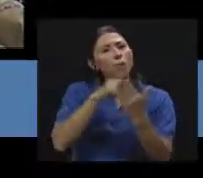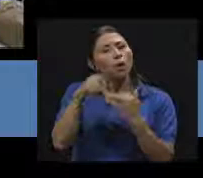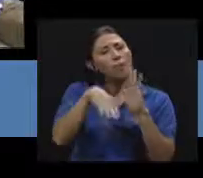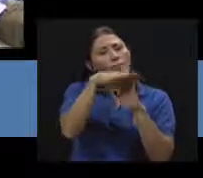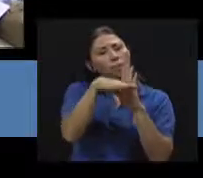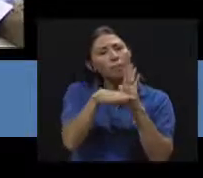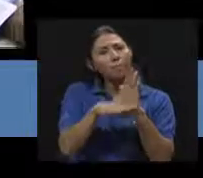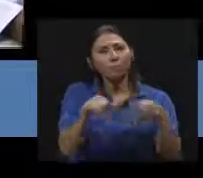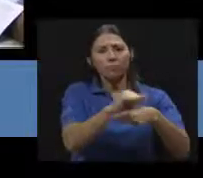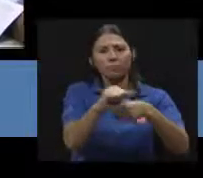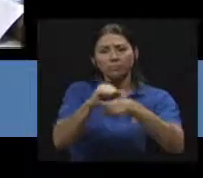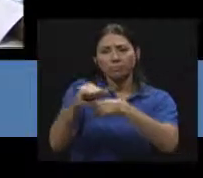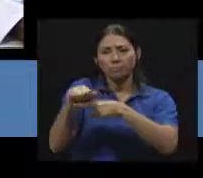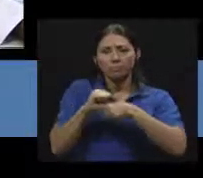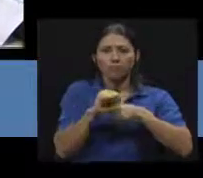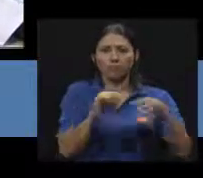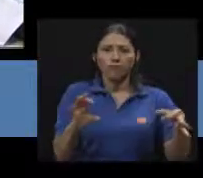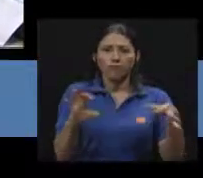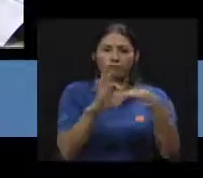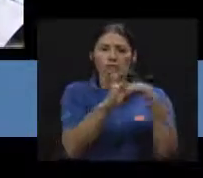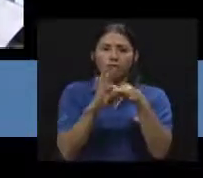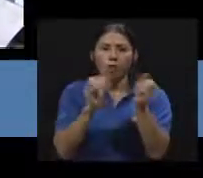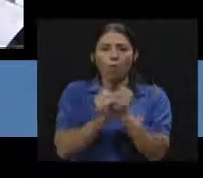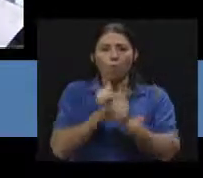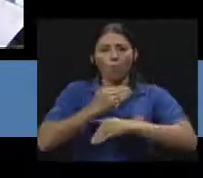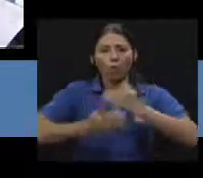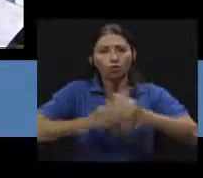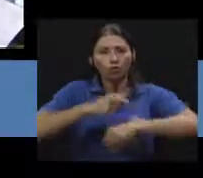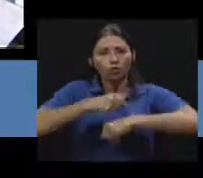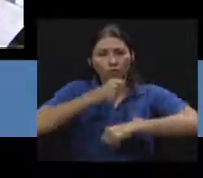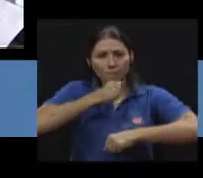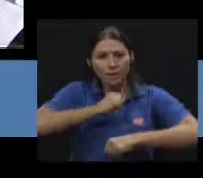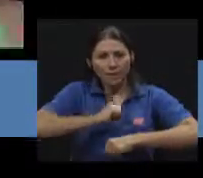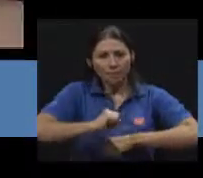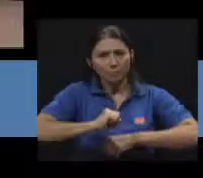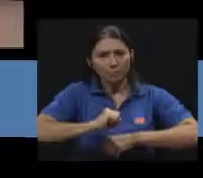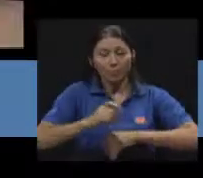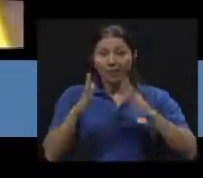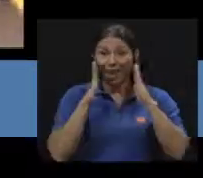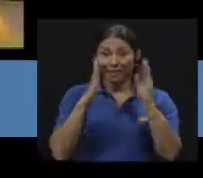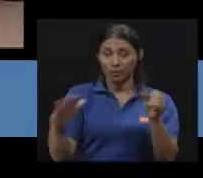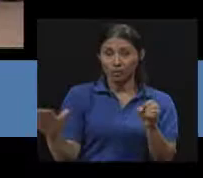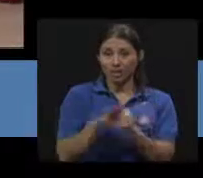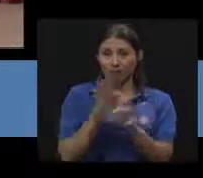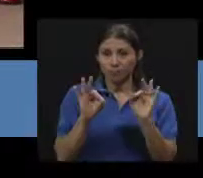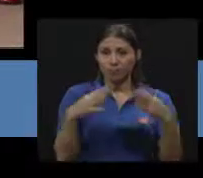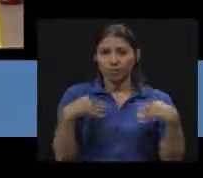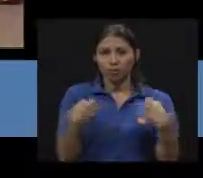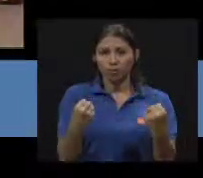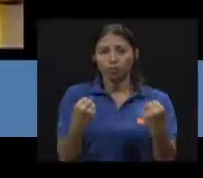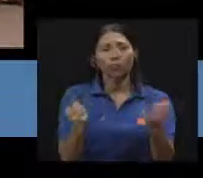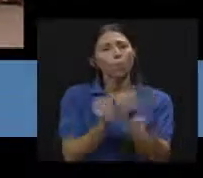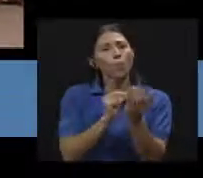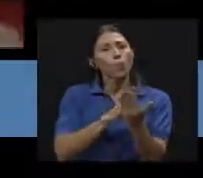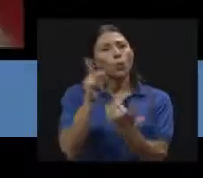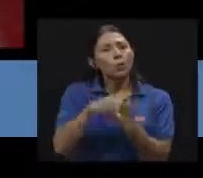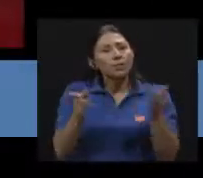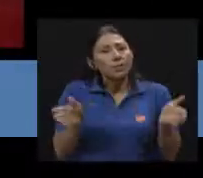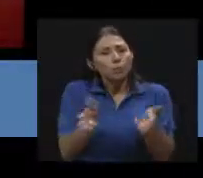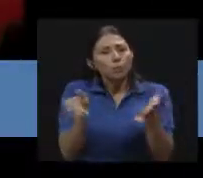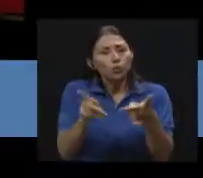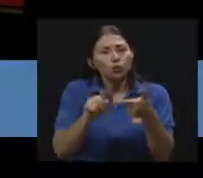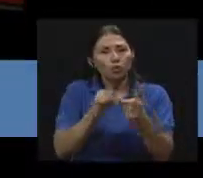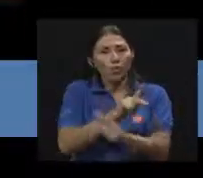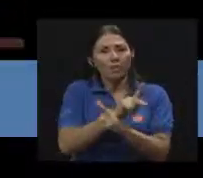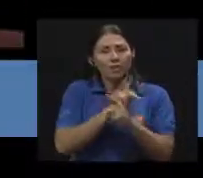desarrollar programas de capacitación relacionados con el proceso de envejecimiento. La atención integral en salud mediante programas